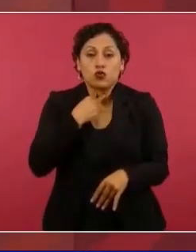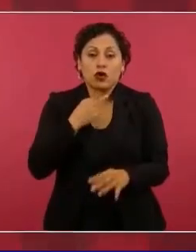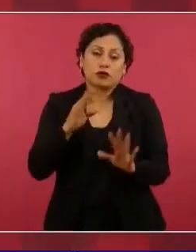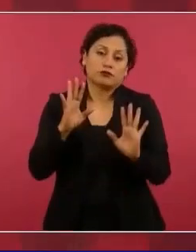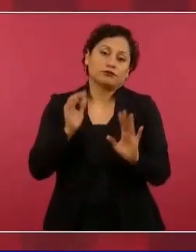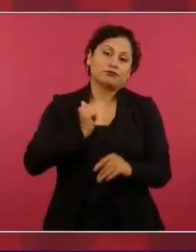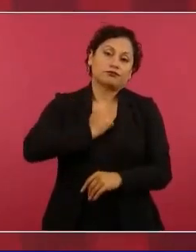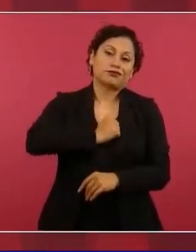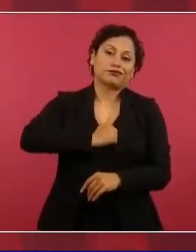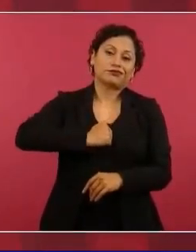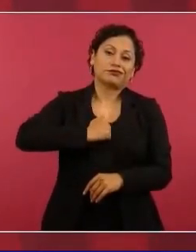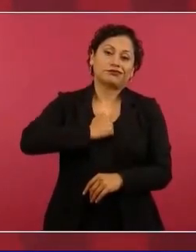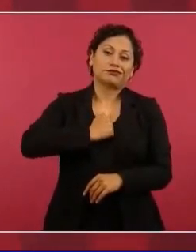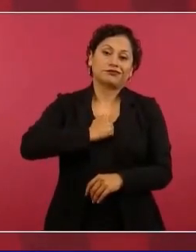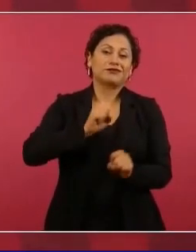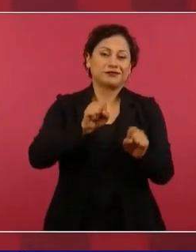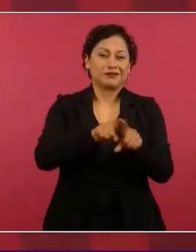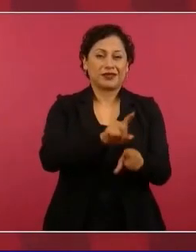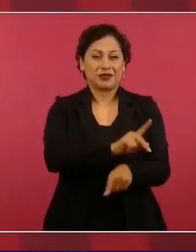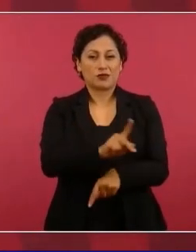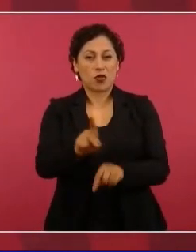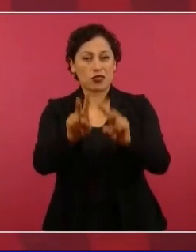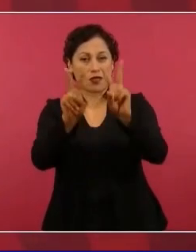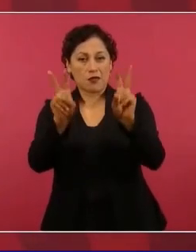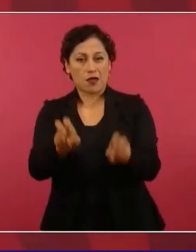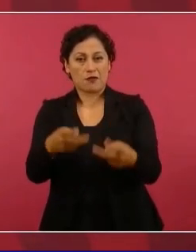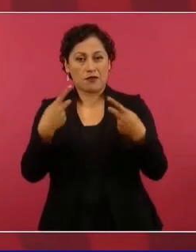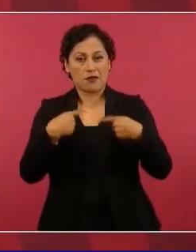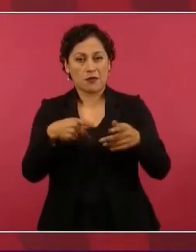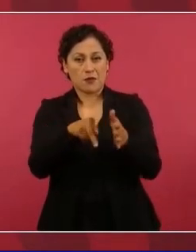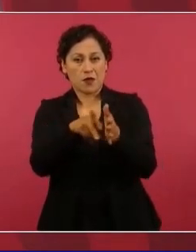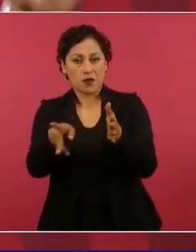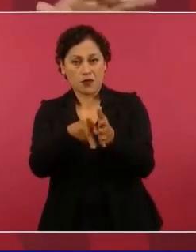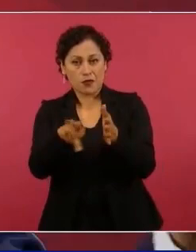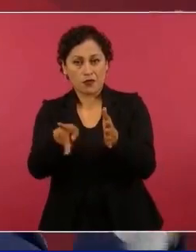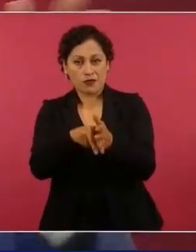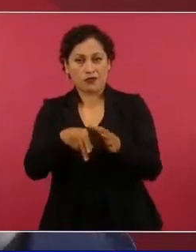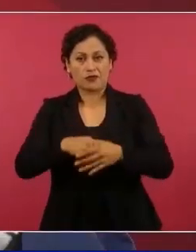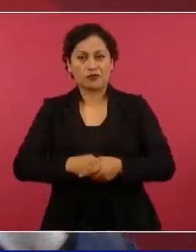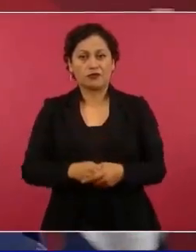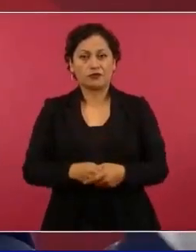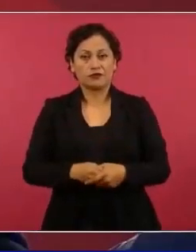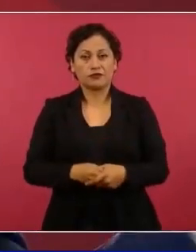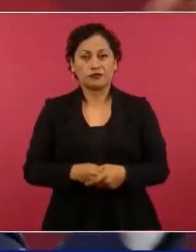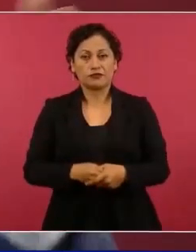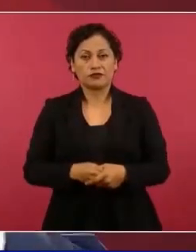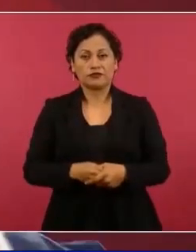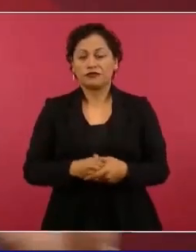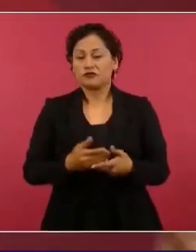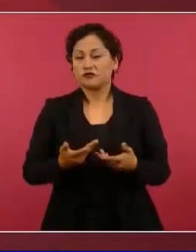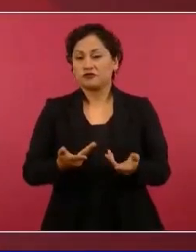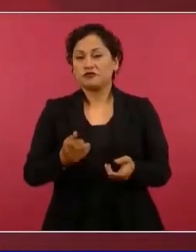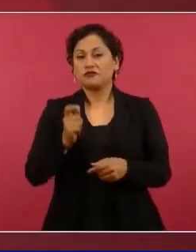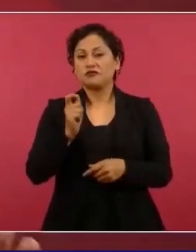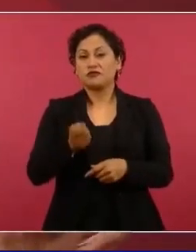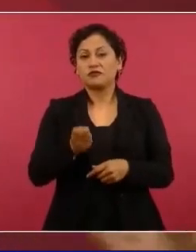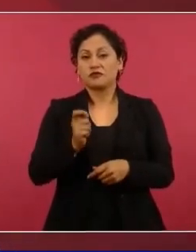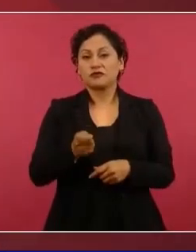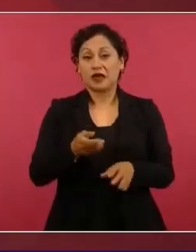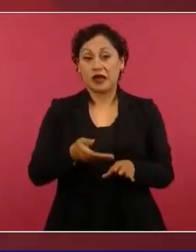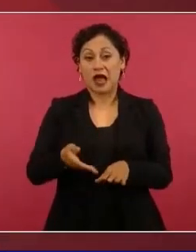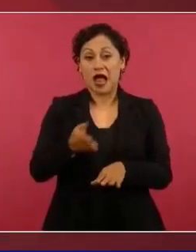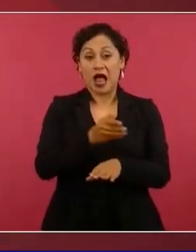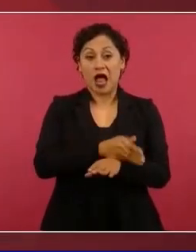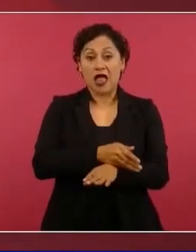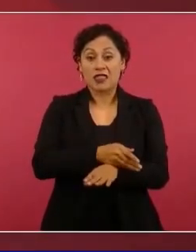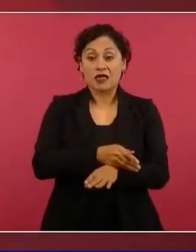que no se podía tocar a los